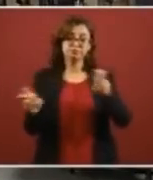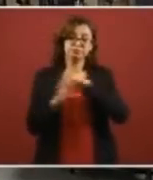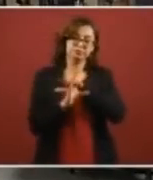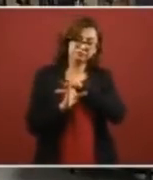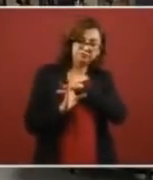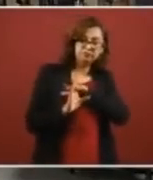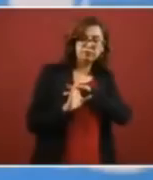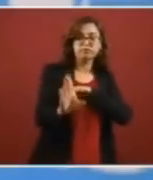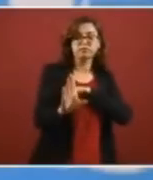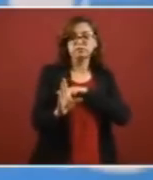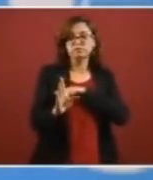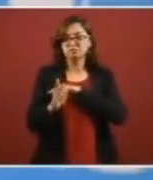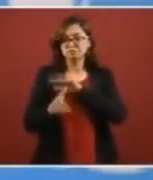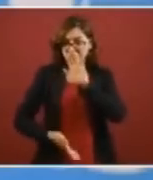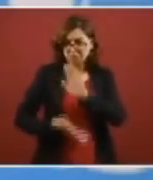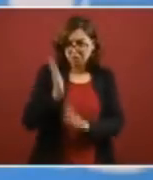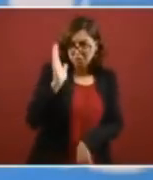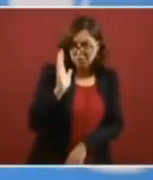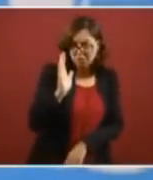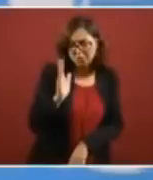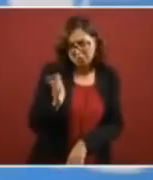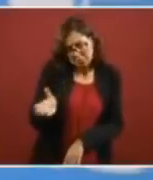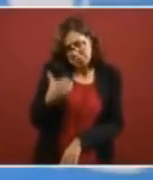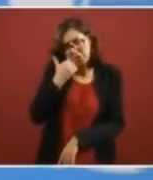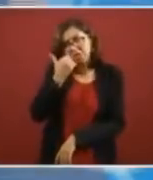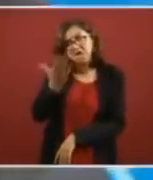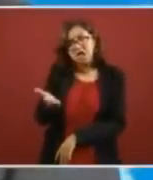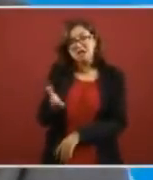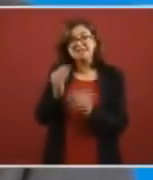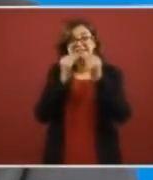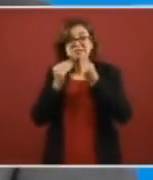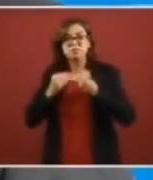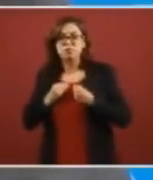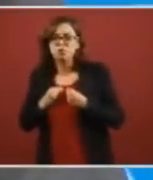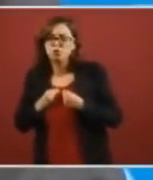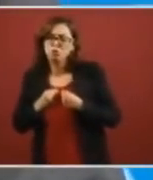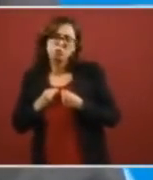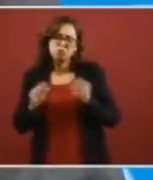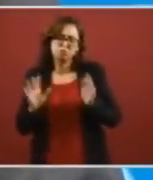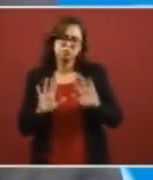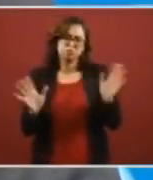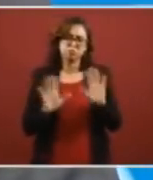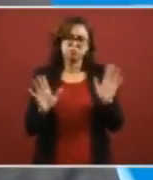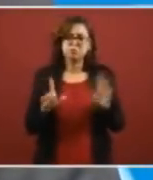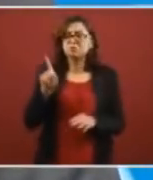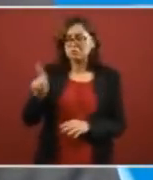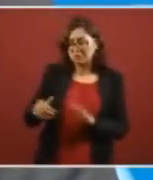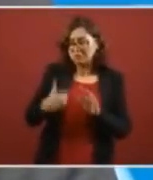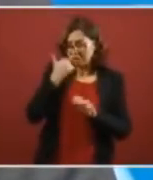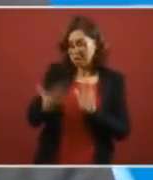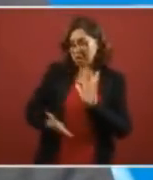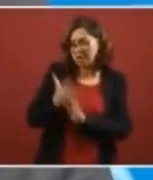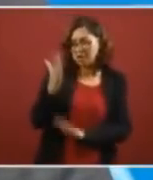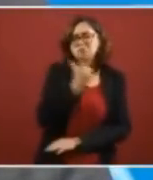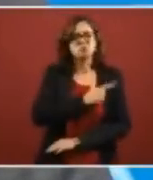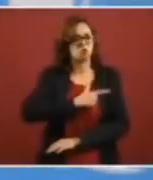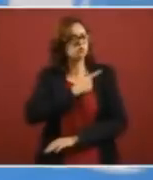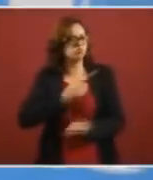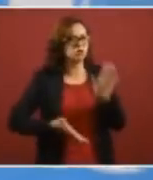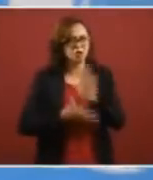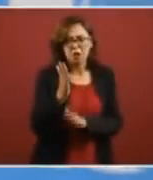a ser opcional, no forzada. El que se quiera ir, que se vaya por gusto, no por